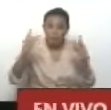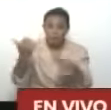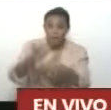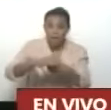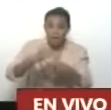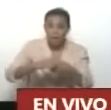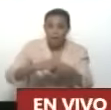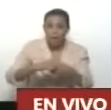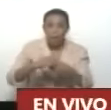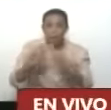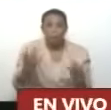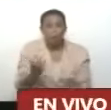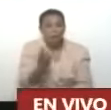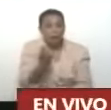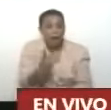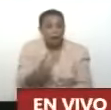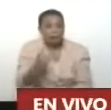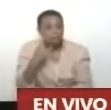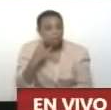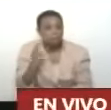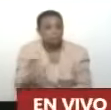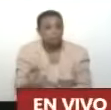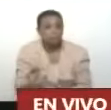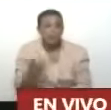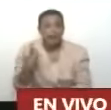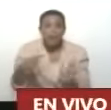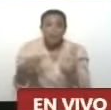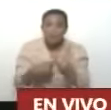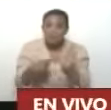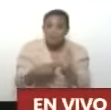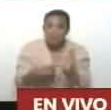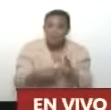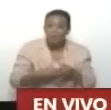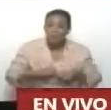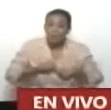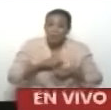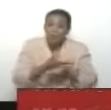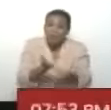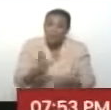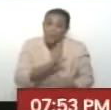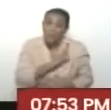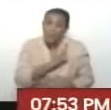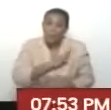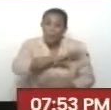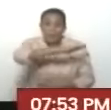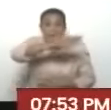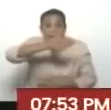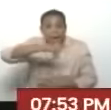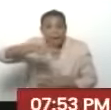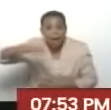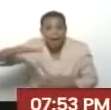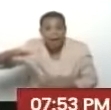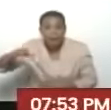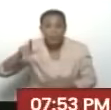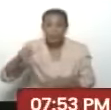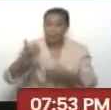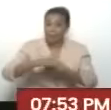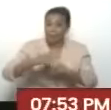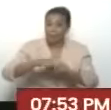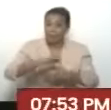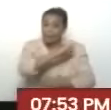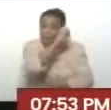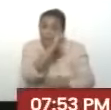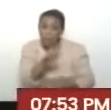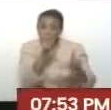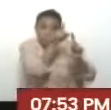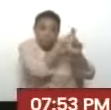que tenemos con Maracaibo, con el Zulia, con toda Venezuela. Es nuestro gran lago. Es el lago de lagos. Y es Maracaibo, es el Zulia.